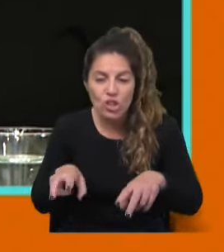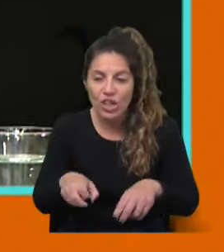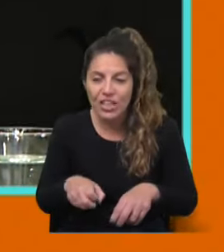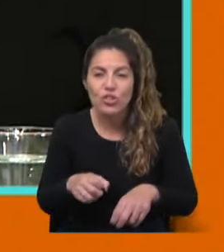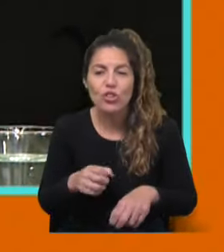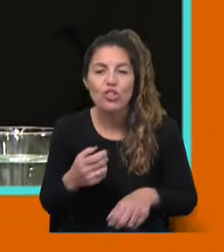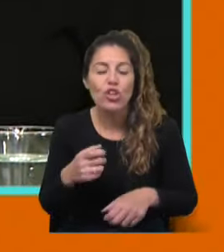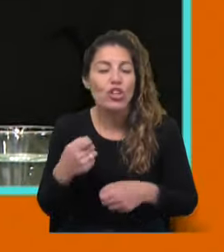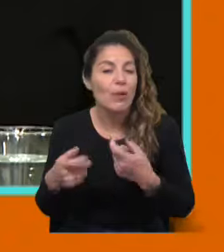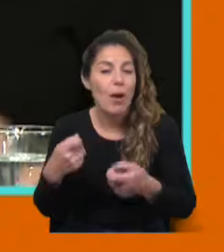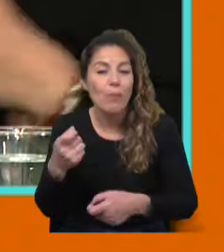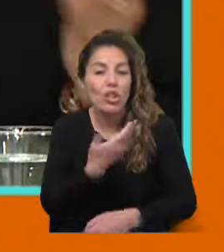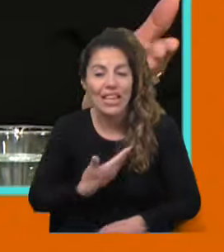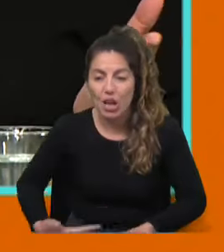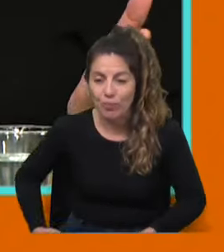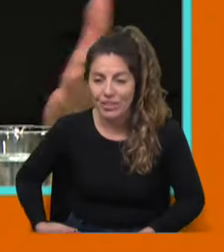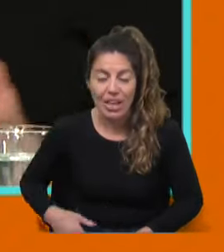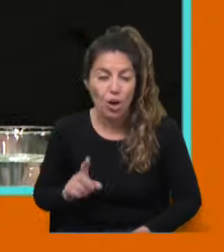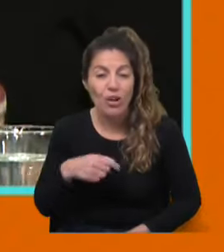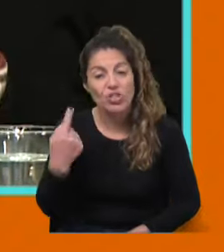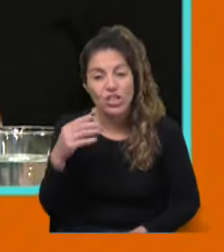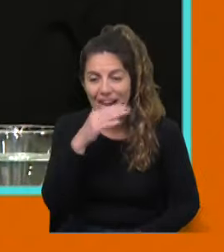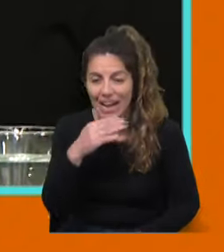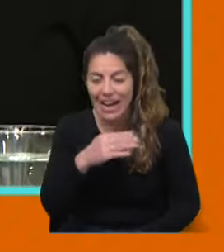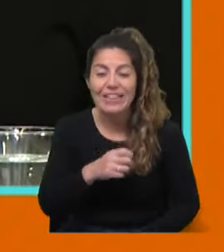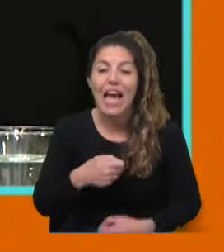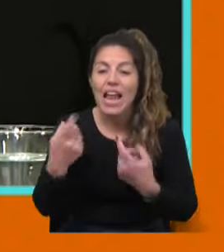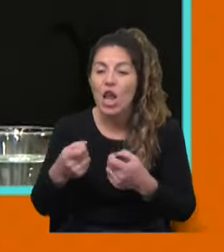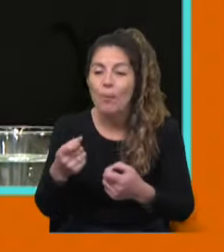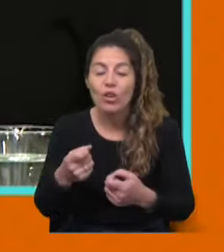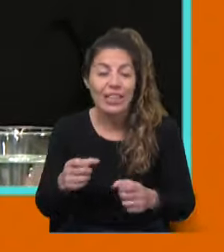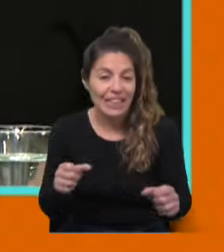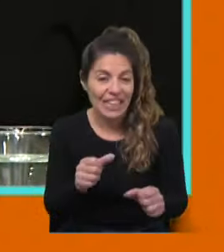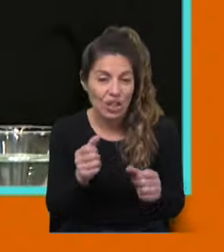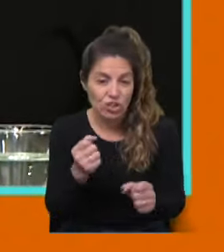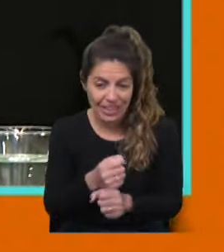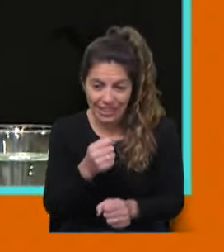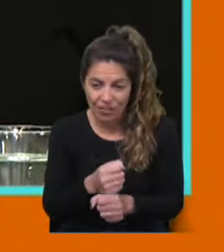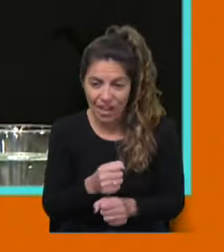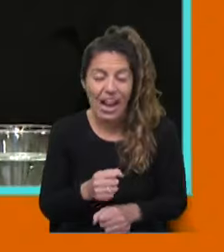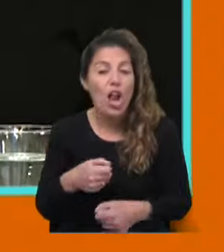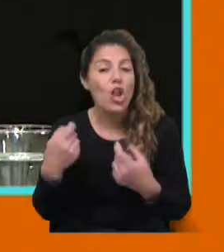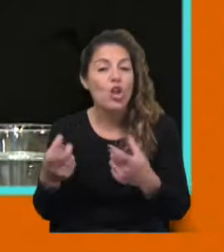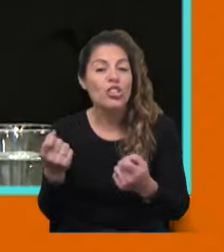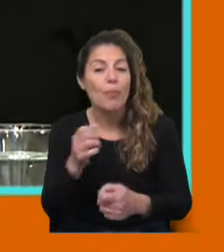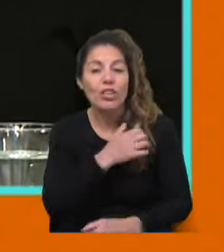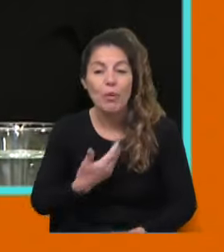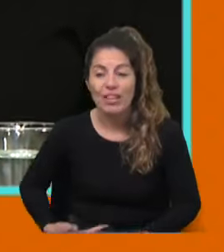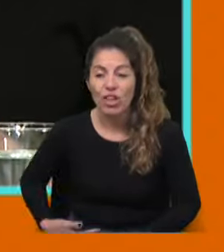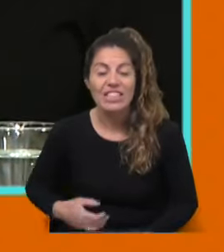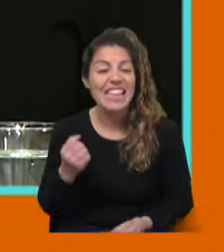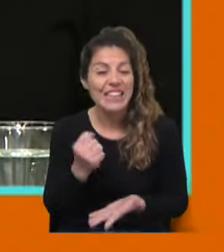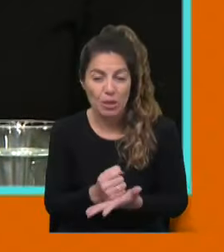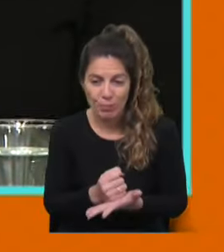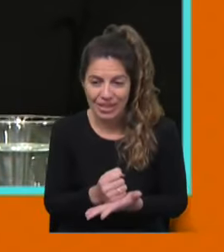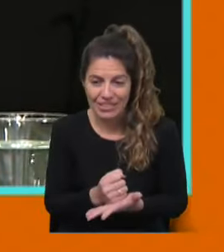tenemos aportes patronales como el resto de las cajas. Está el aporte de los activos y los aportes patronales son los timbres, que son los